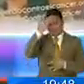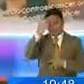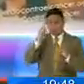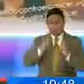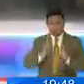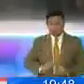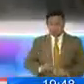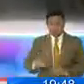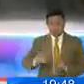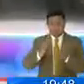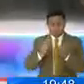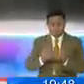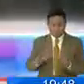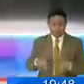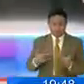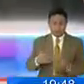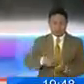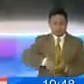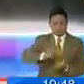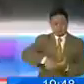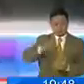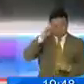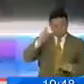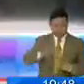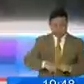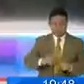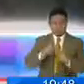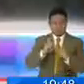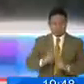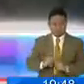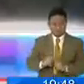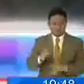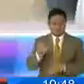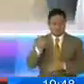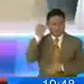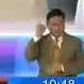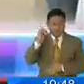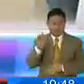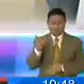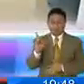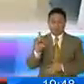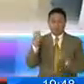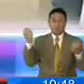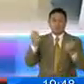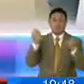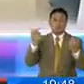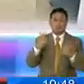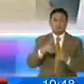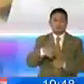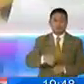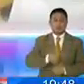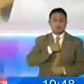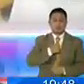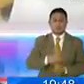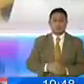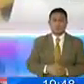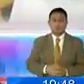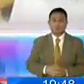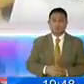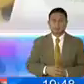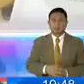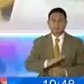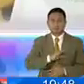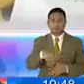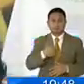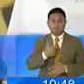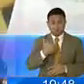sus familias a través de la firma del Acuerdo contra el Cáncer, una iniciativa de 18 fundaciones de la sociedad civil. Toda nuestra ayuda y